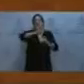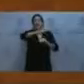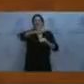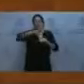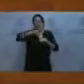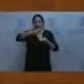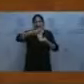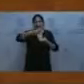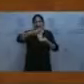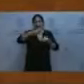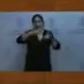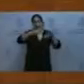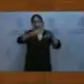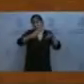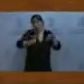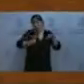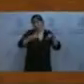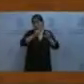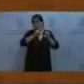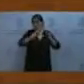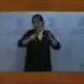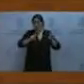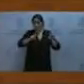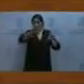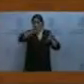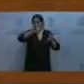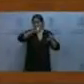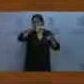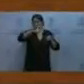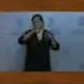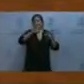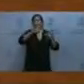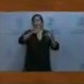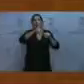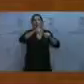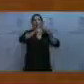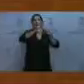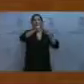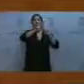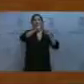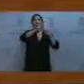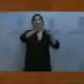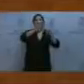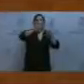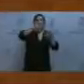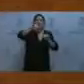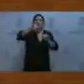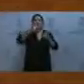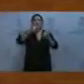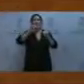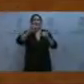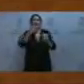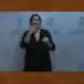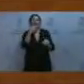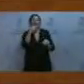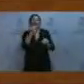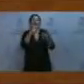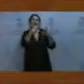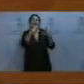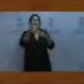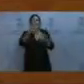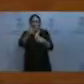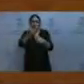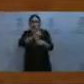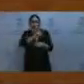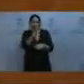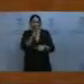metros, se realizan obras entre el año 2009 y 2014 por un importe cercano a los 600.000 euros, y para los que ya somos muy